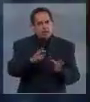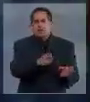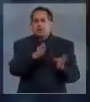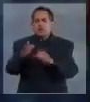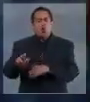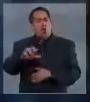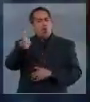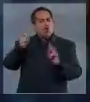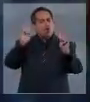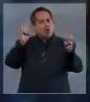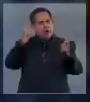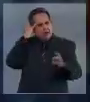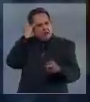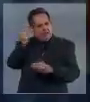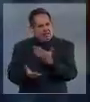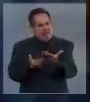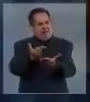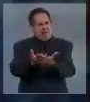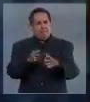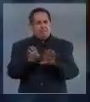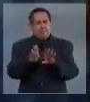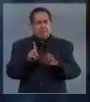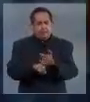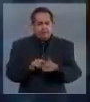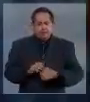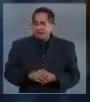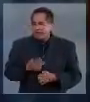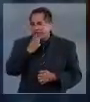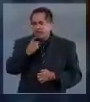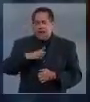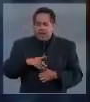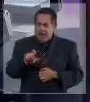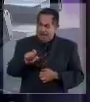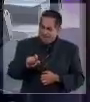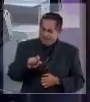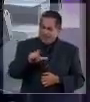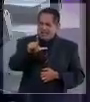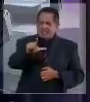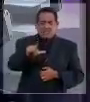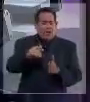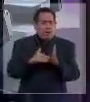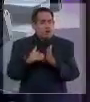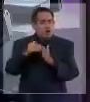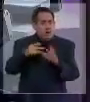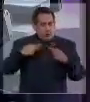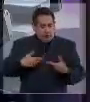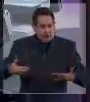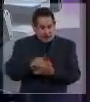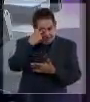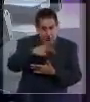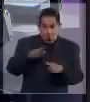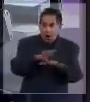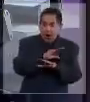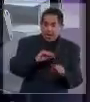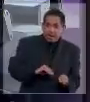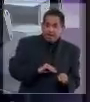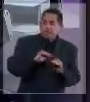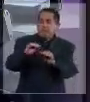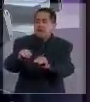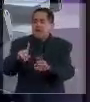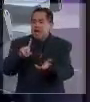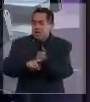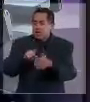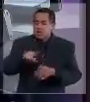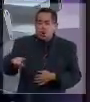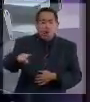tema que les quiero poner sobre la mesa. Dice Oxfam que hay 27 millones de compatriotas nuestros que viven en municipios que